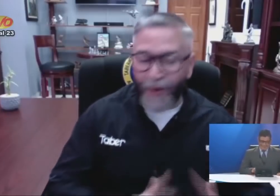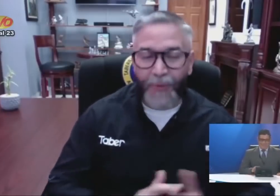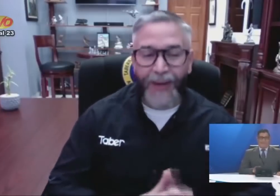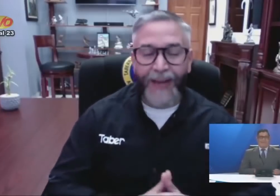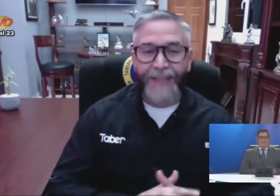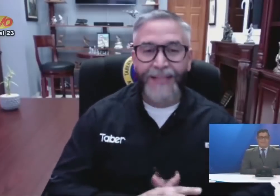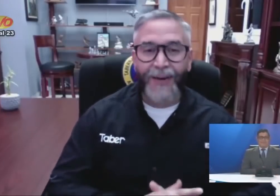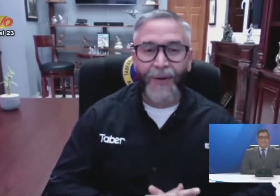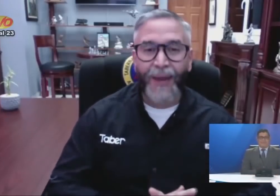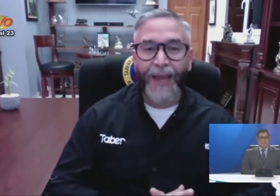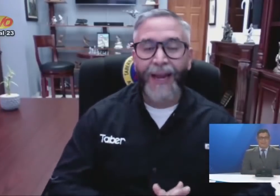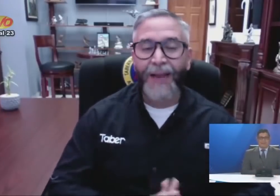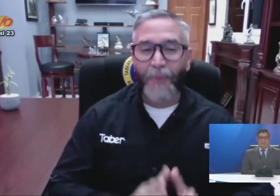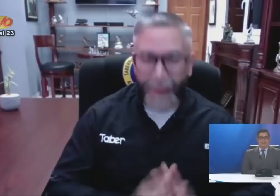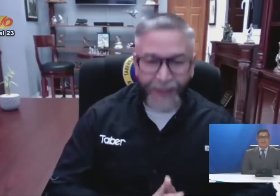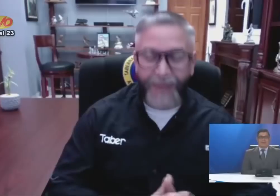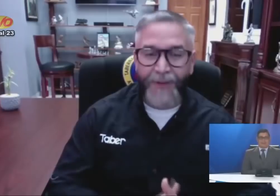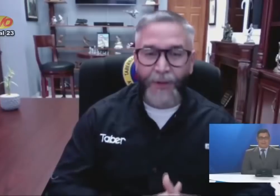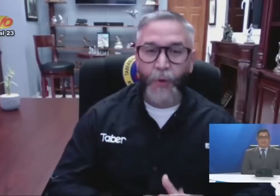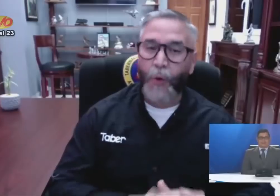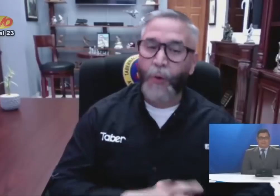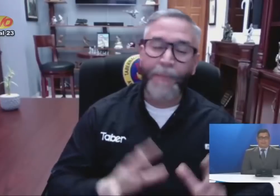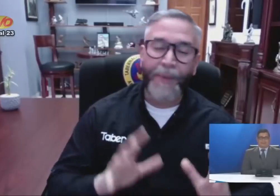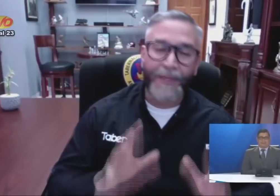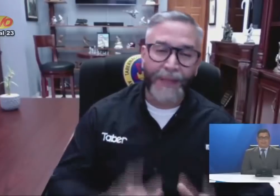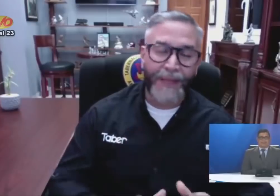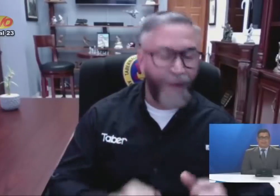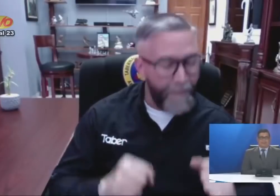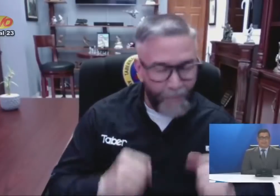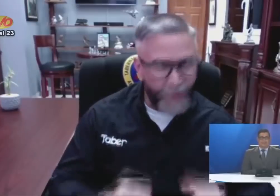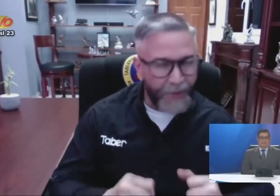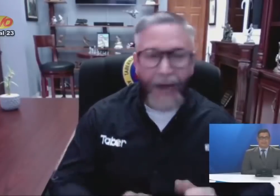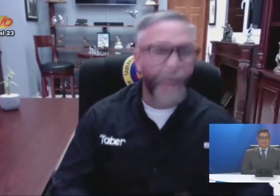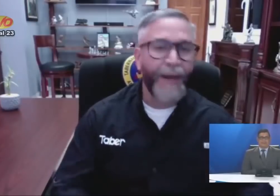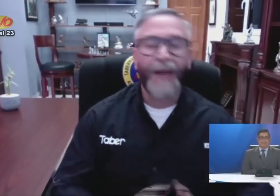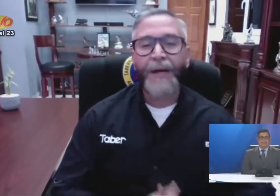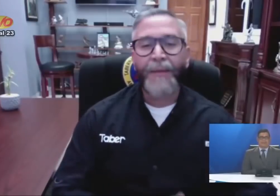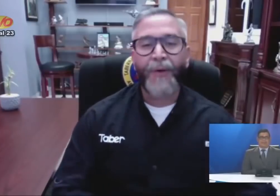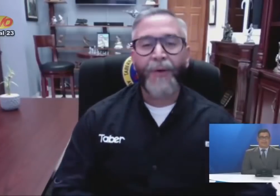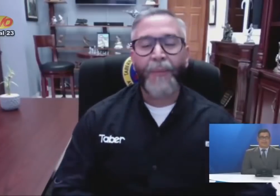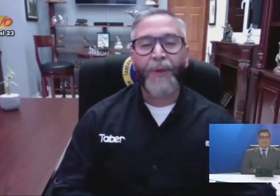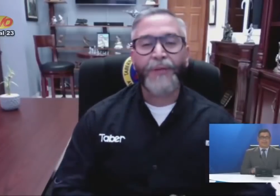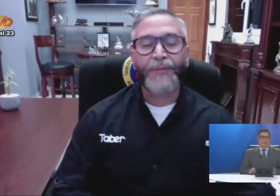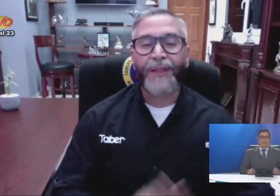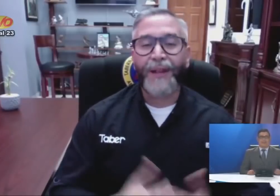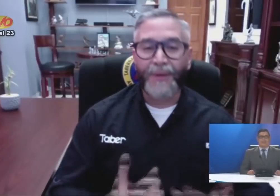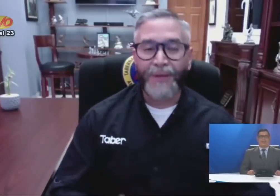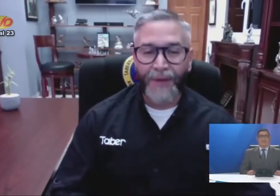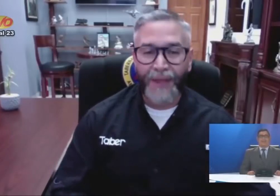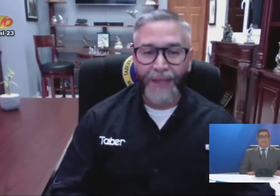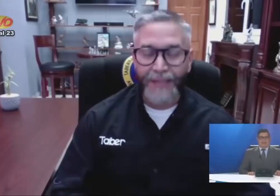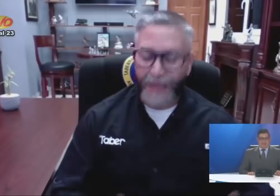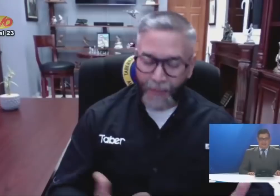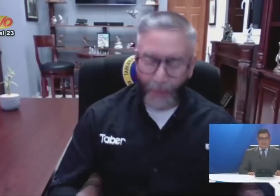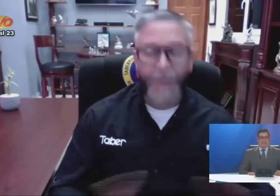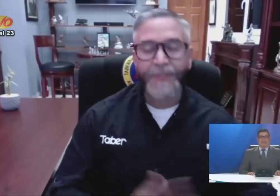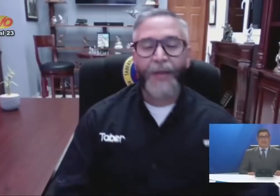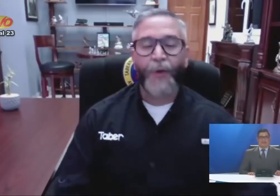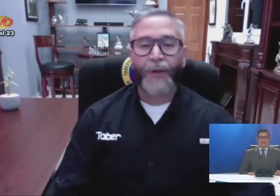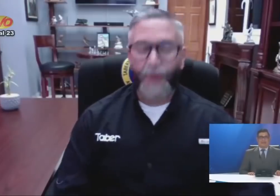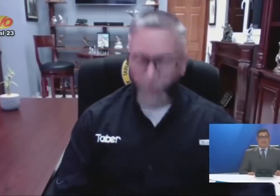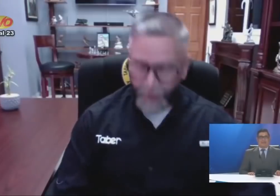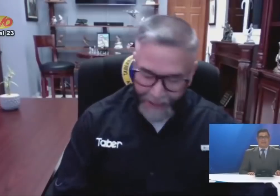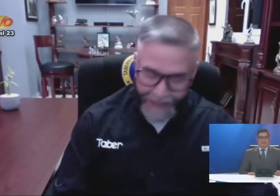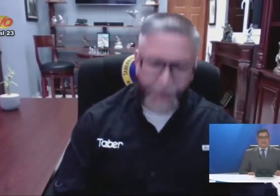que mejor manera de hacerlo que en el año 2021 con una perspectiva muy dinámica para lo que puede suceder en nuestras vidas por la